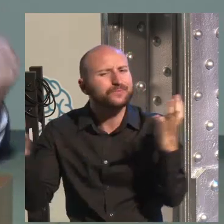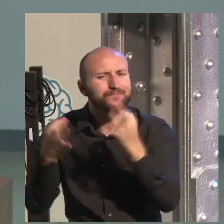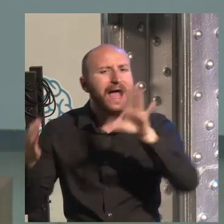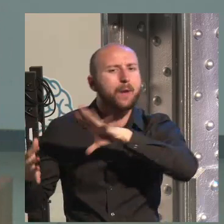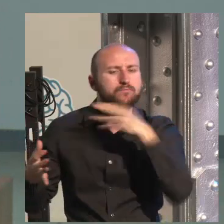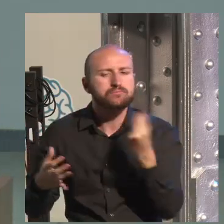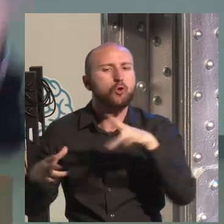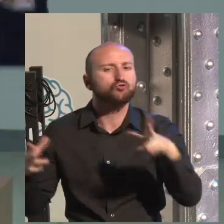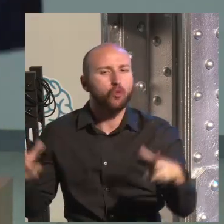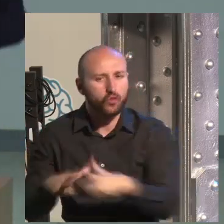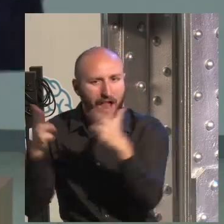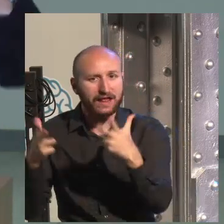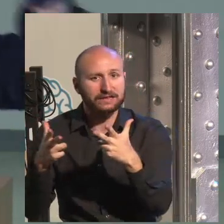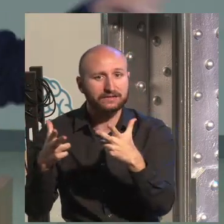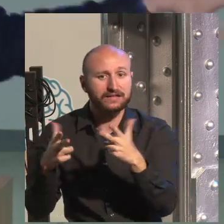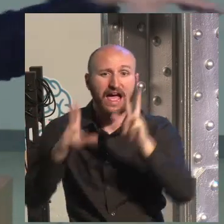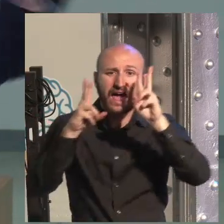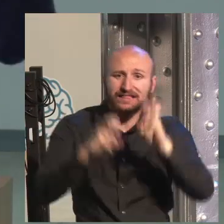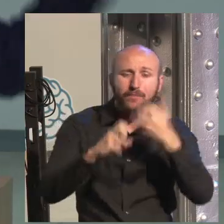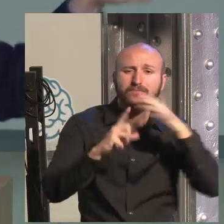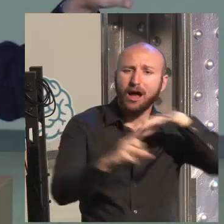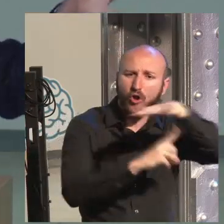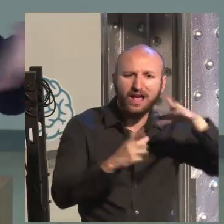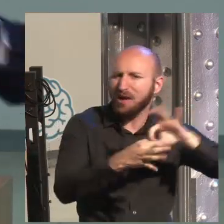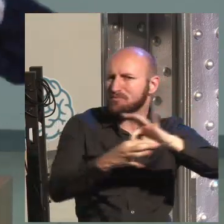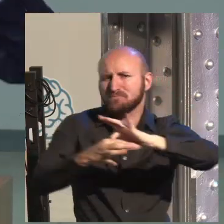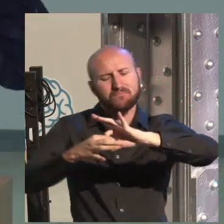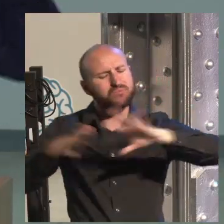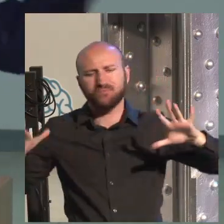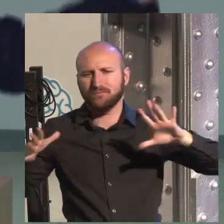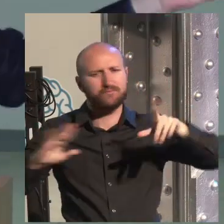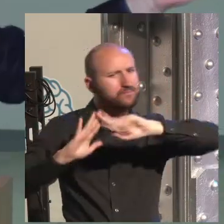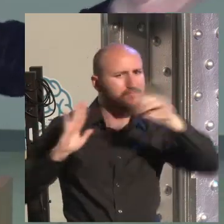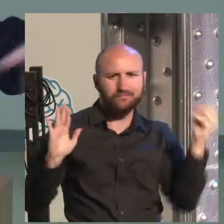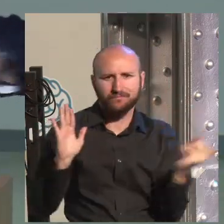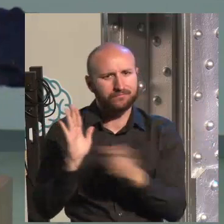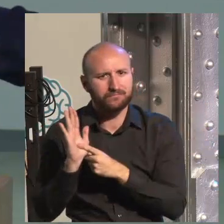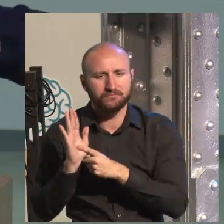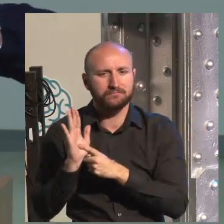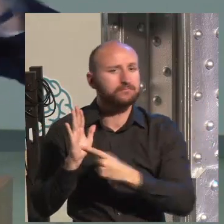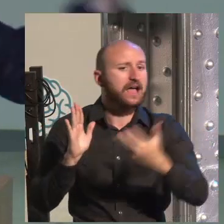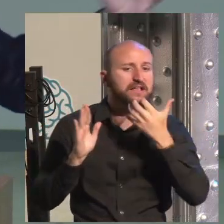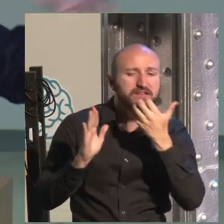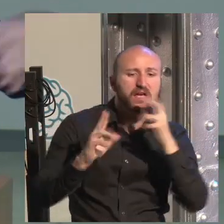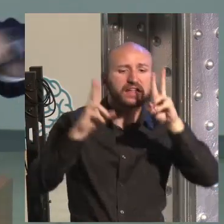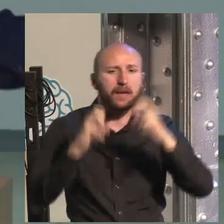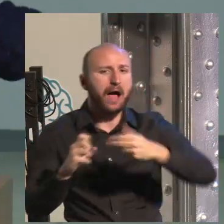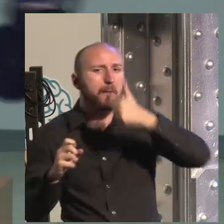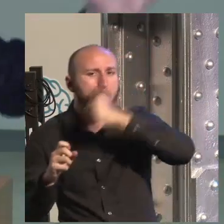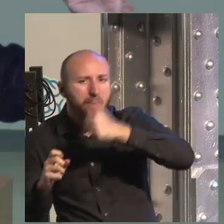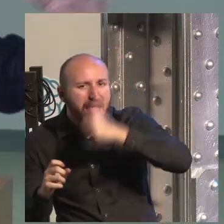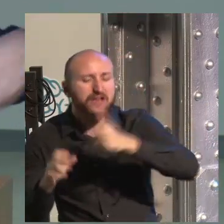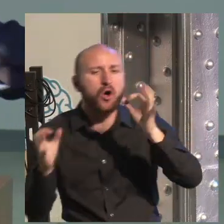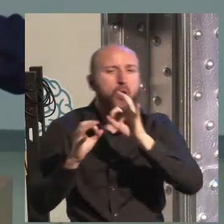sociales a partir de este momento. Y no tiene nada que ver con la ecología. Esto no tiene nada que ver con... No tiene nada, da igual que el ecosistema sea de pinos, o